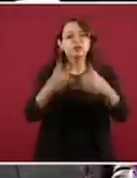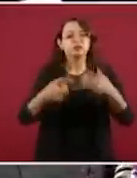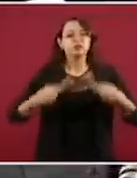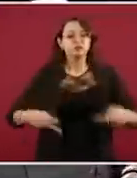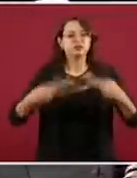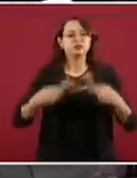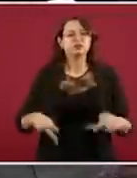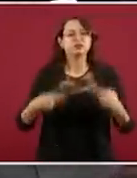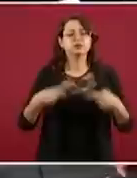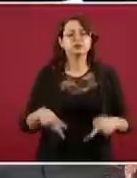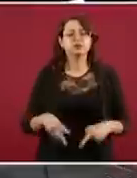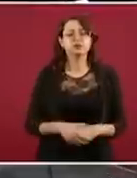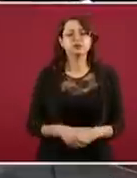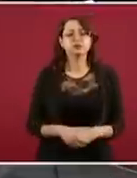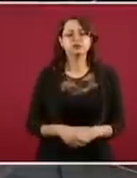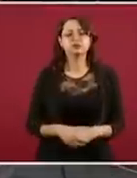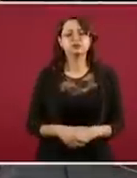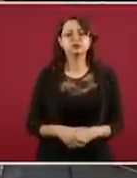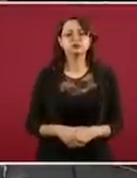Ella